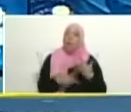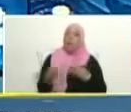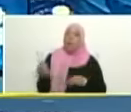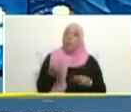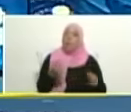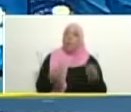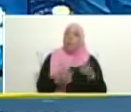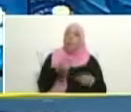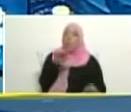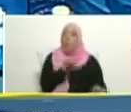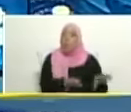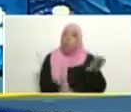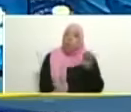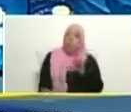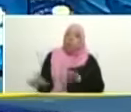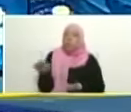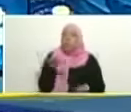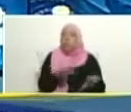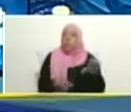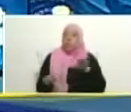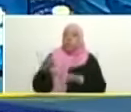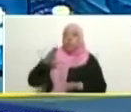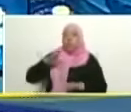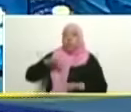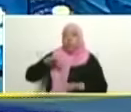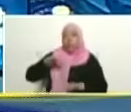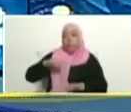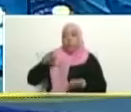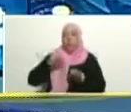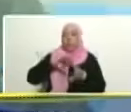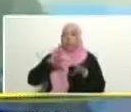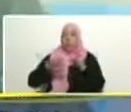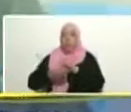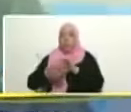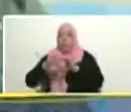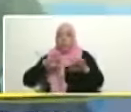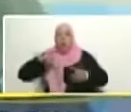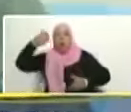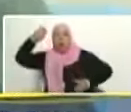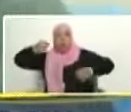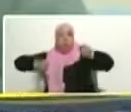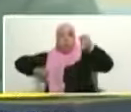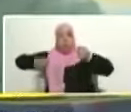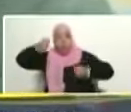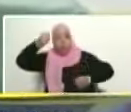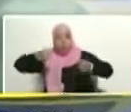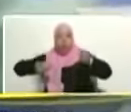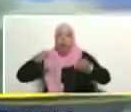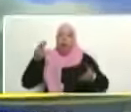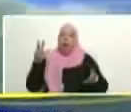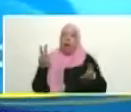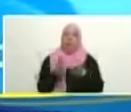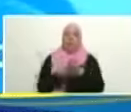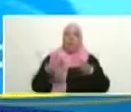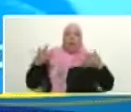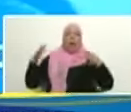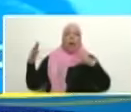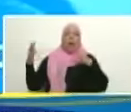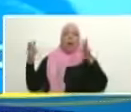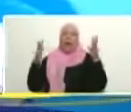un laboratorio criminalístico para tránsito terrestre, ¿correcto? Aprobado,